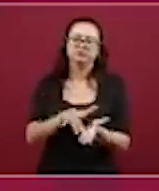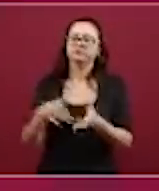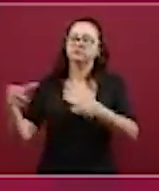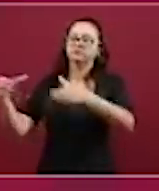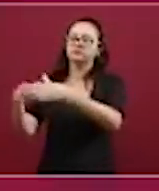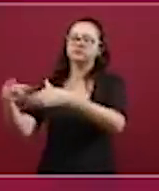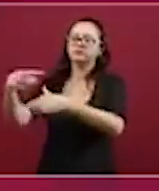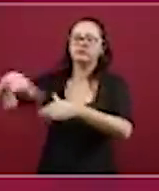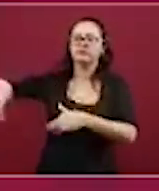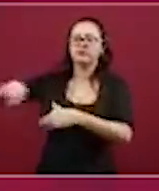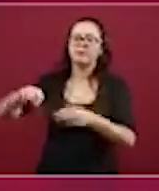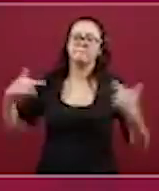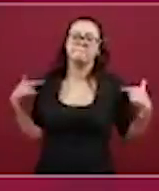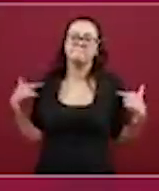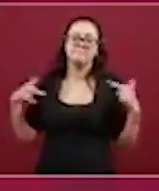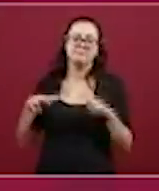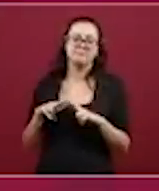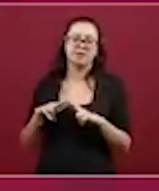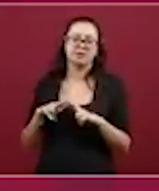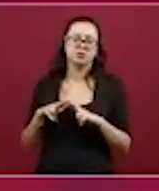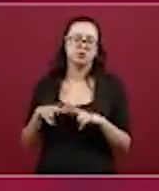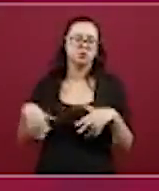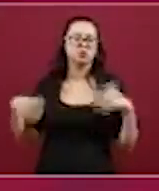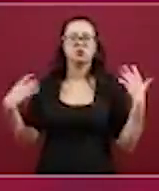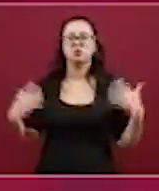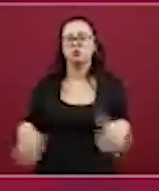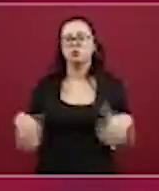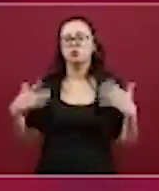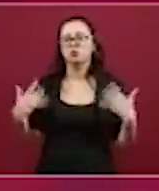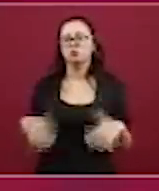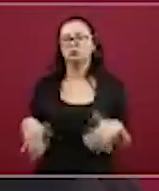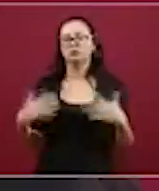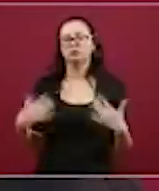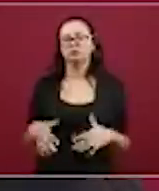maestros son muy